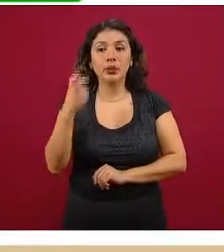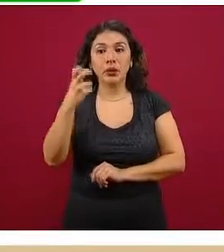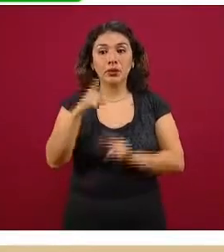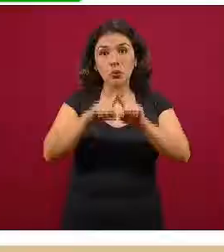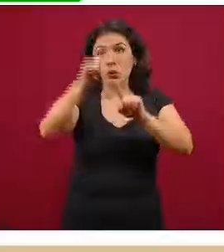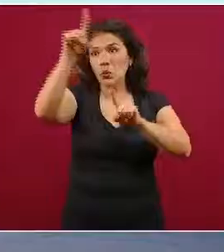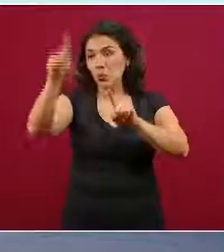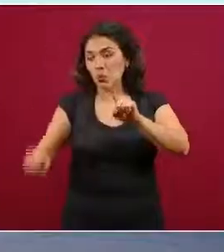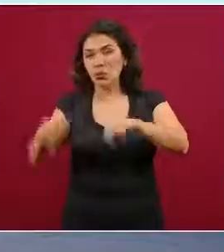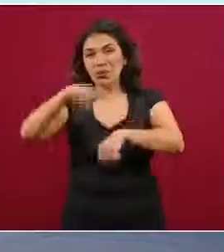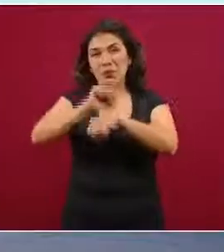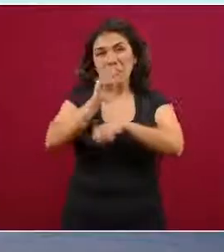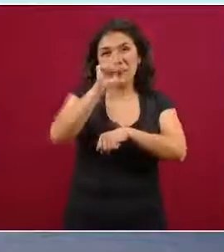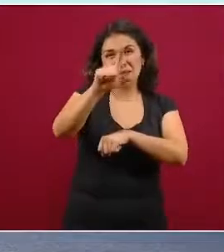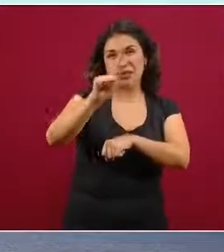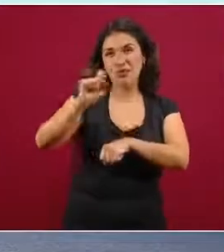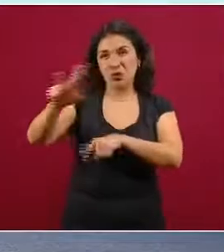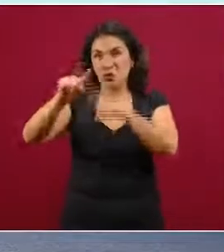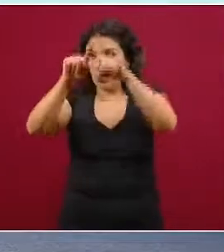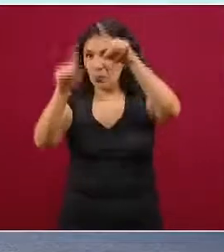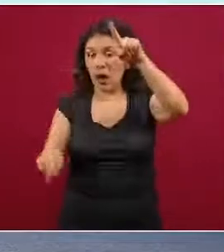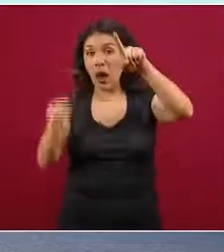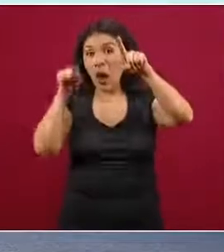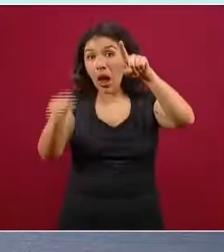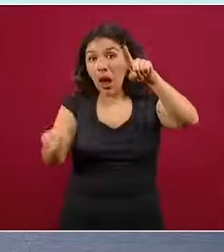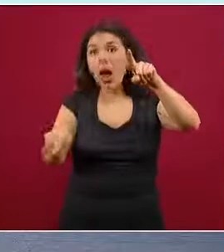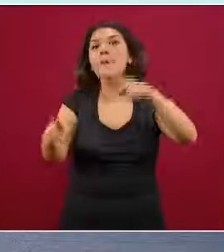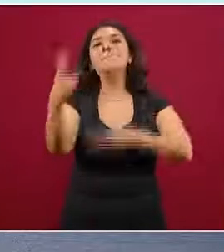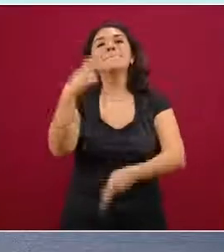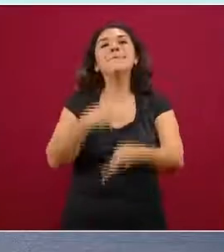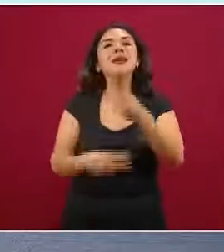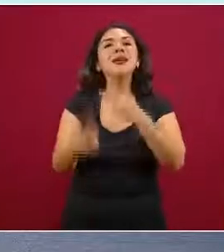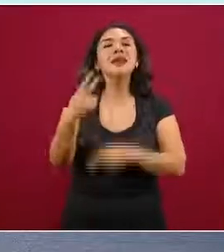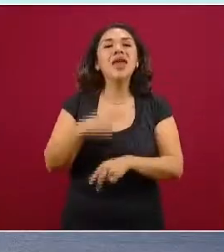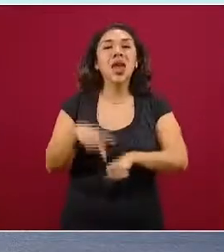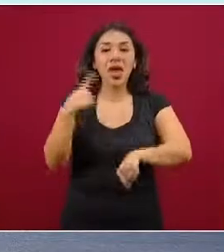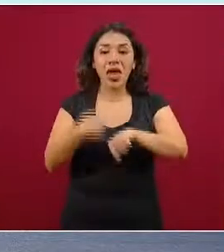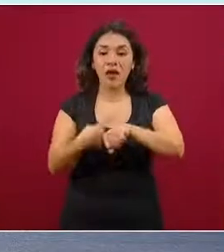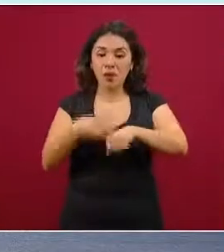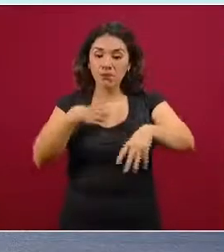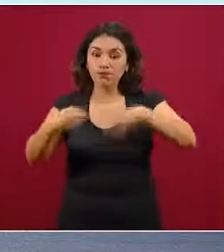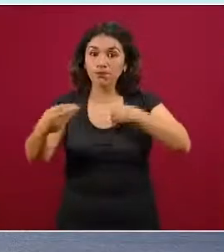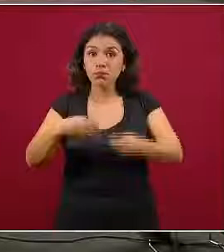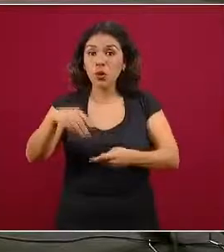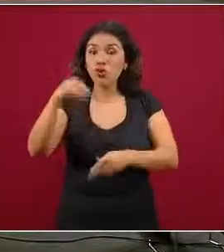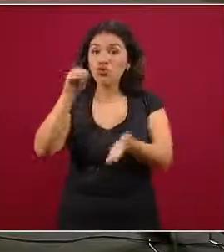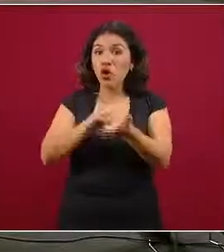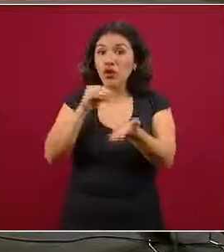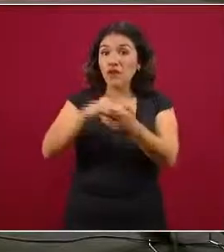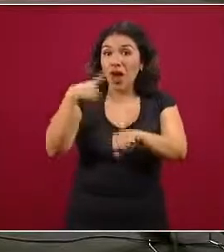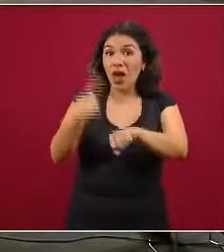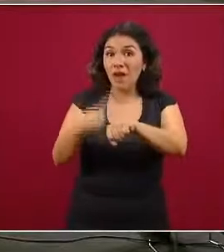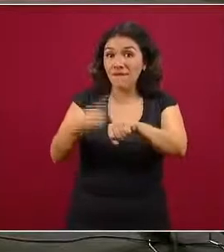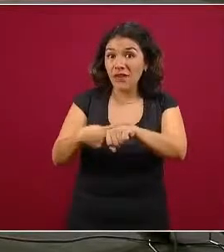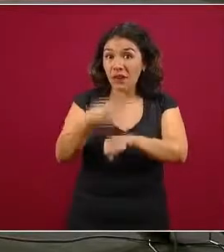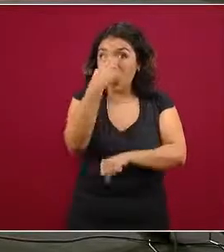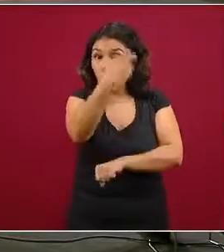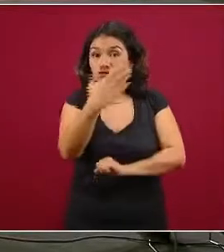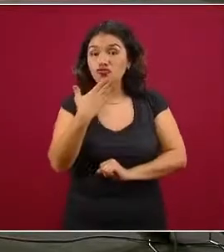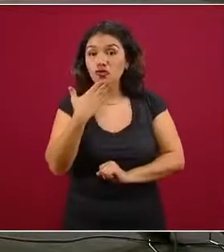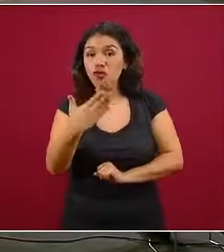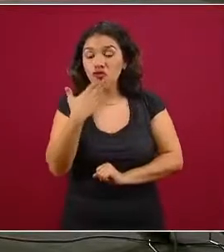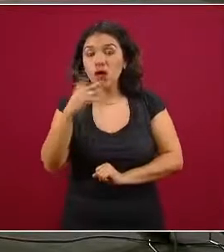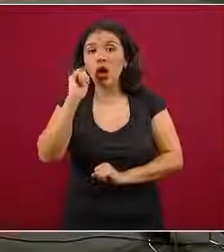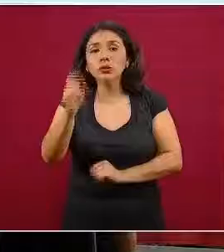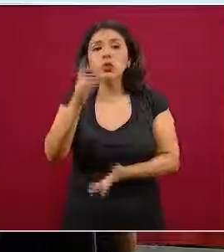importante de la semana 27 a la 28 precisamente produce que la epidemia activa en Sonora, en base a la información, sea de